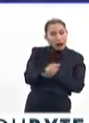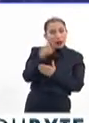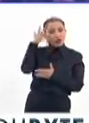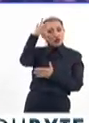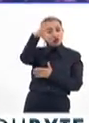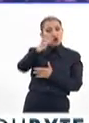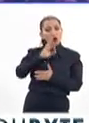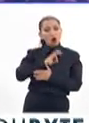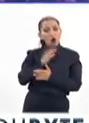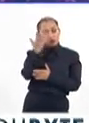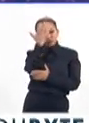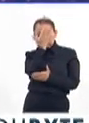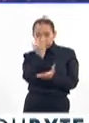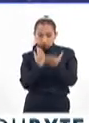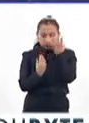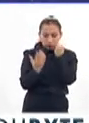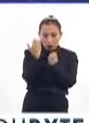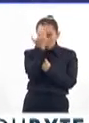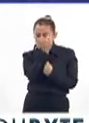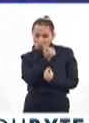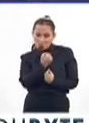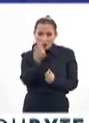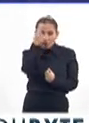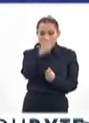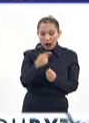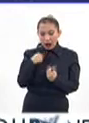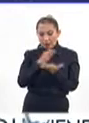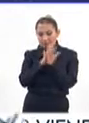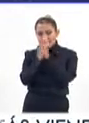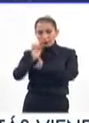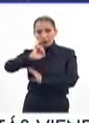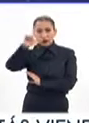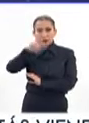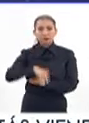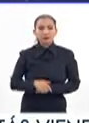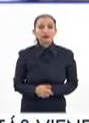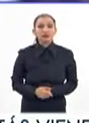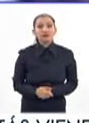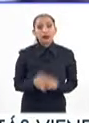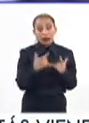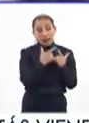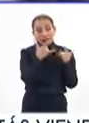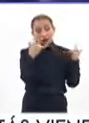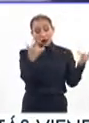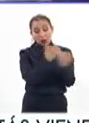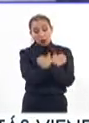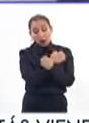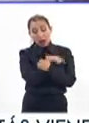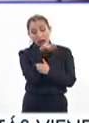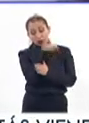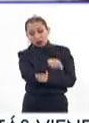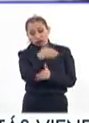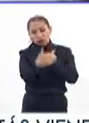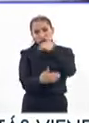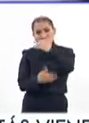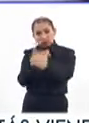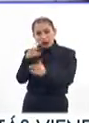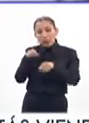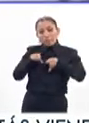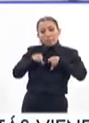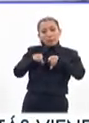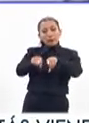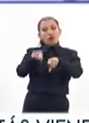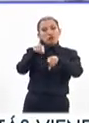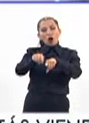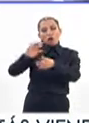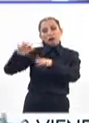que puedan adquirir habilidades y competencias para su formación profesional. La historia de la educación ha avanzado paralelamente